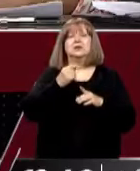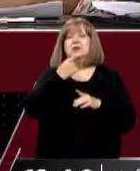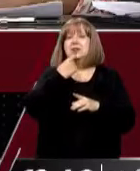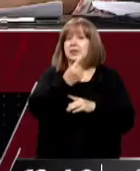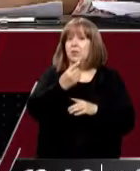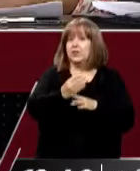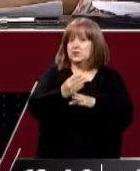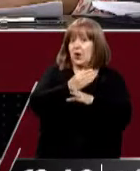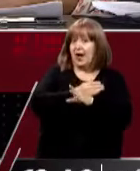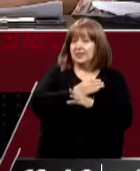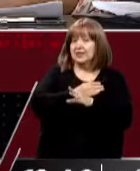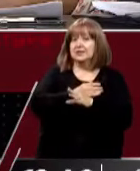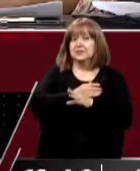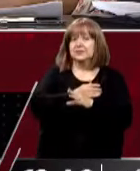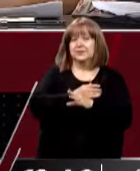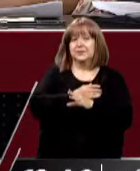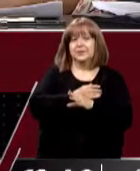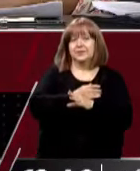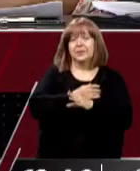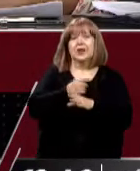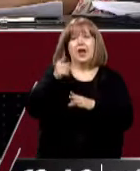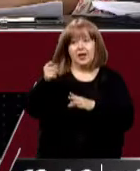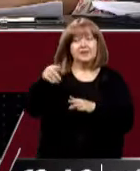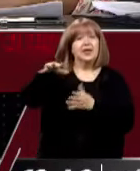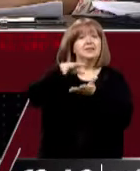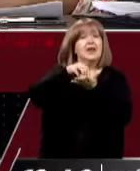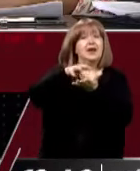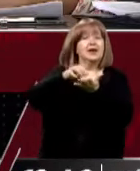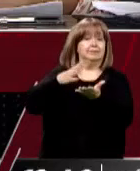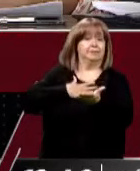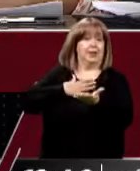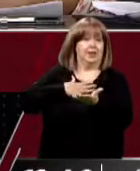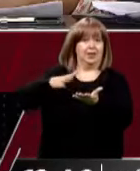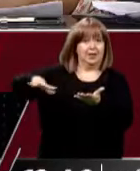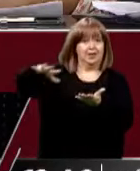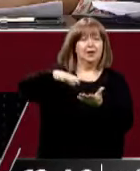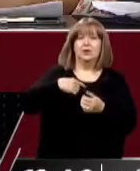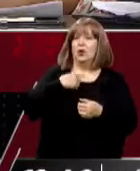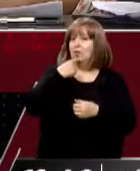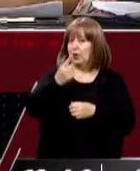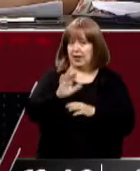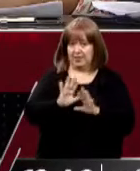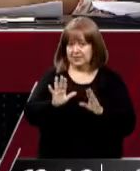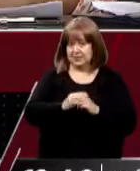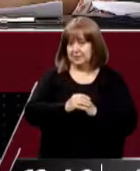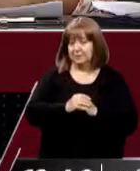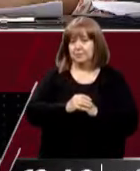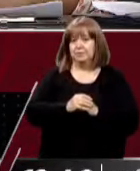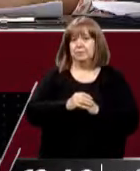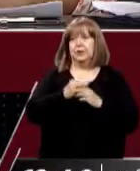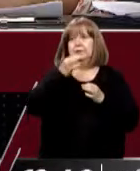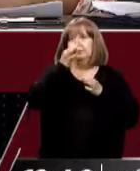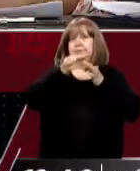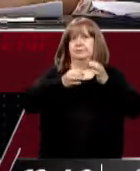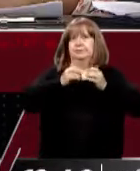anticipado esa cantidad, digamos, de territorio. No lo vamos a decir hoy porque la verdad que lo que genera esto es